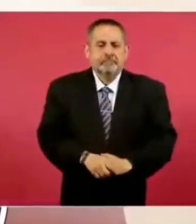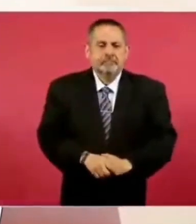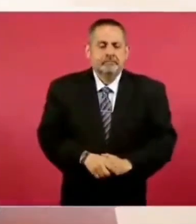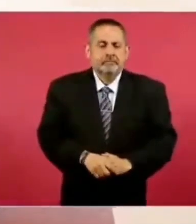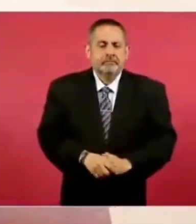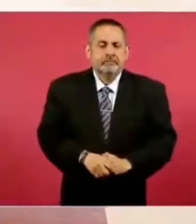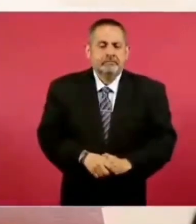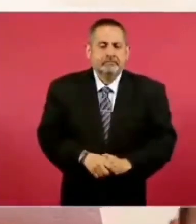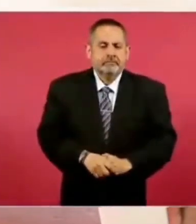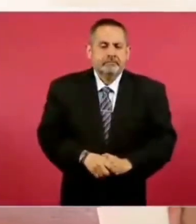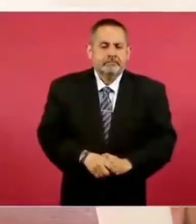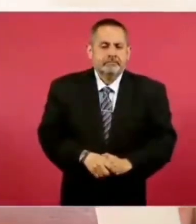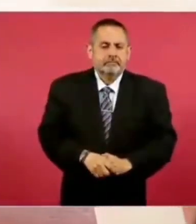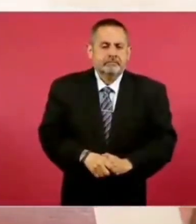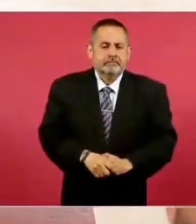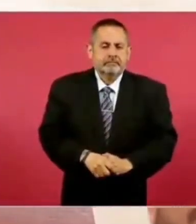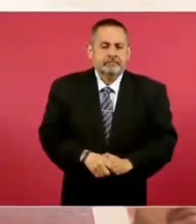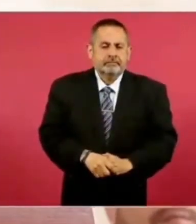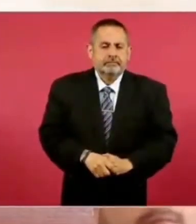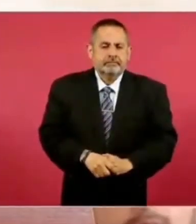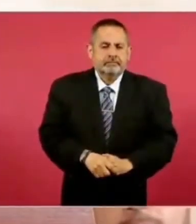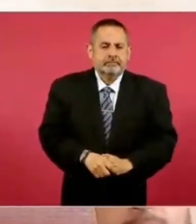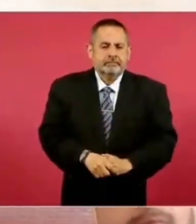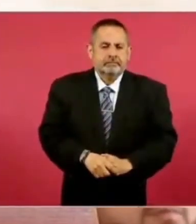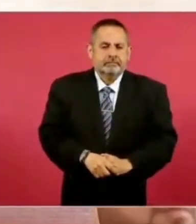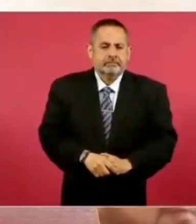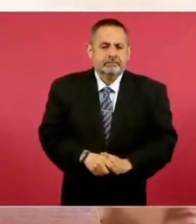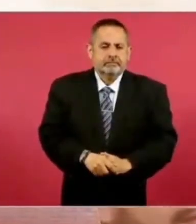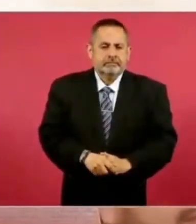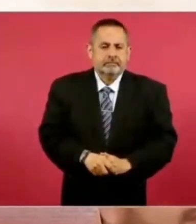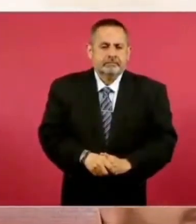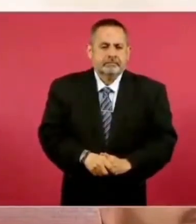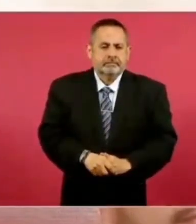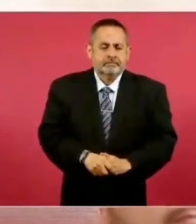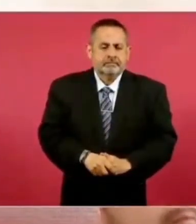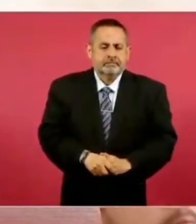Gracias, Vamos presidente. a hacer